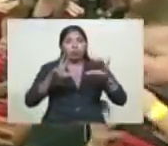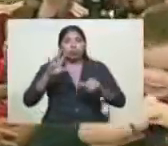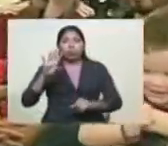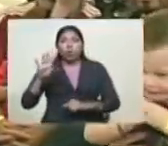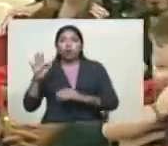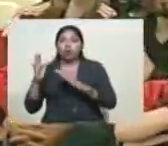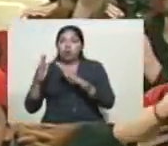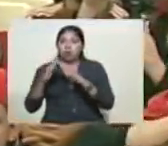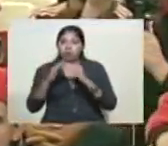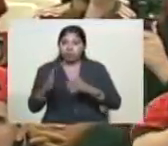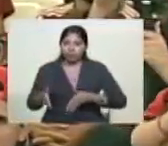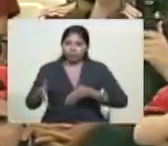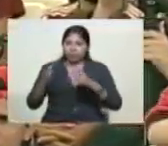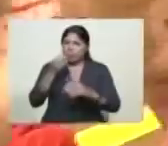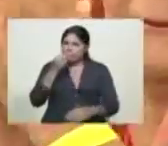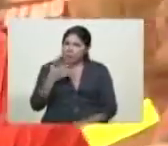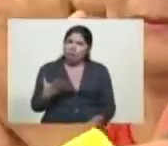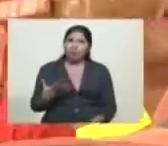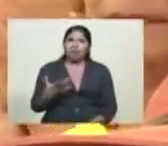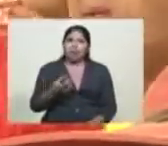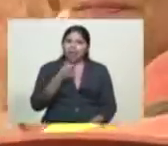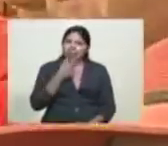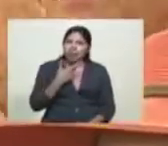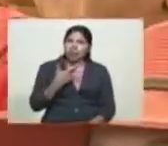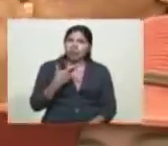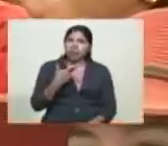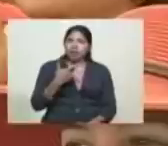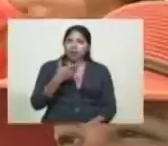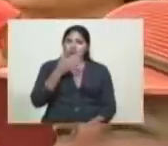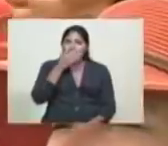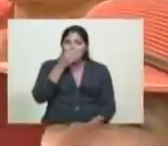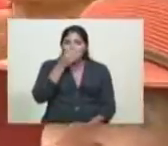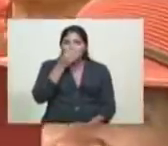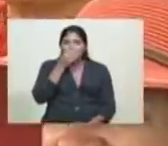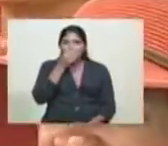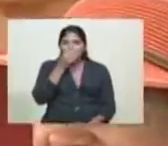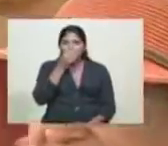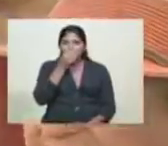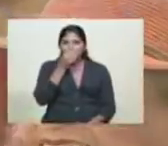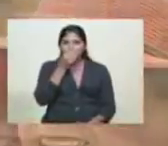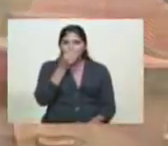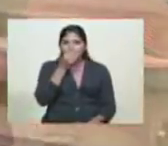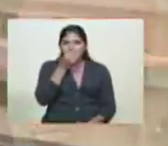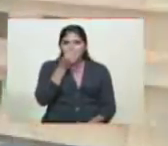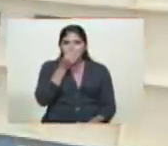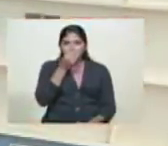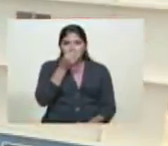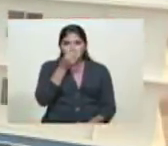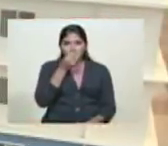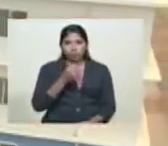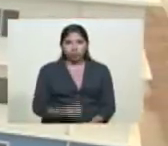1.584 viviendas, bellas, bonitas, hermosas.